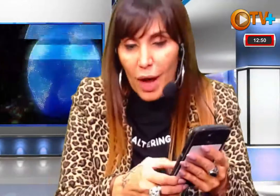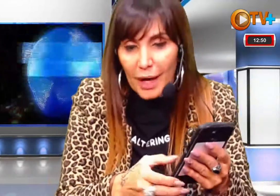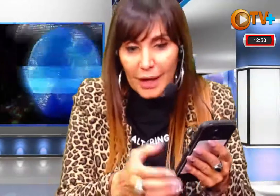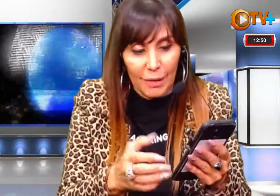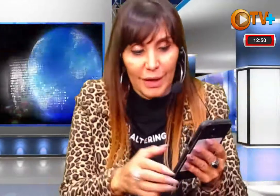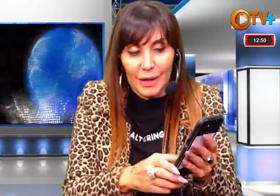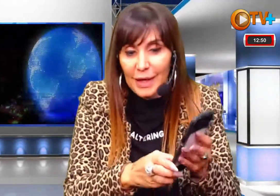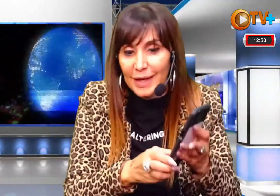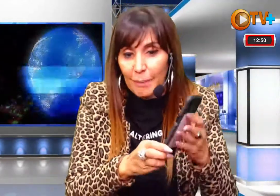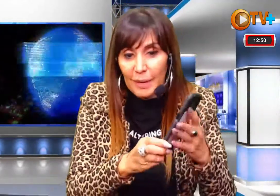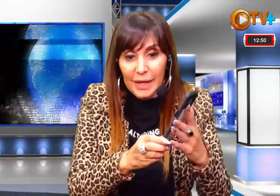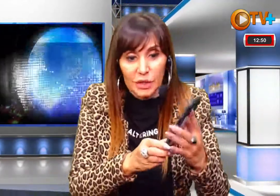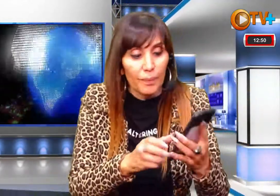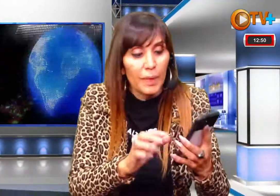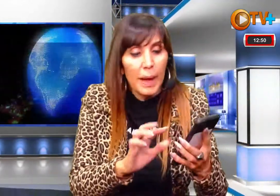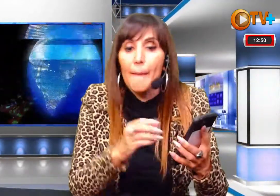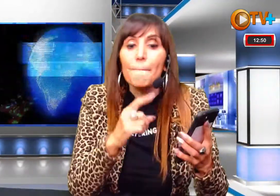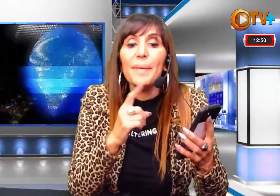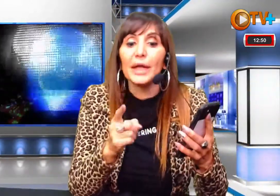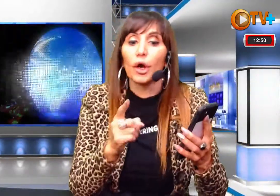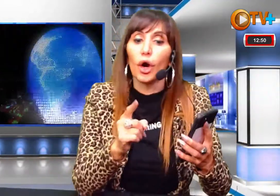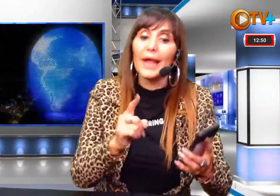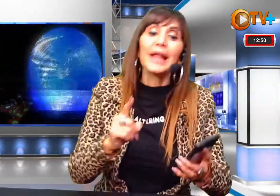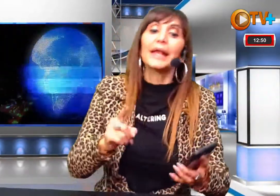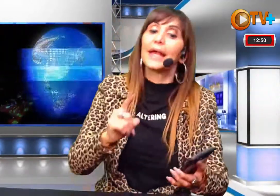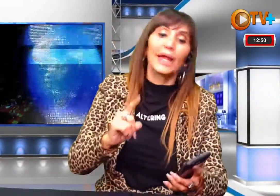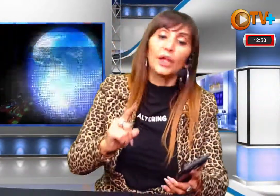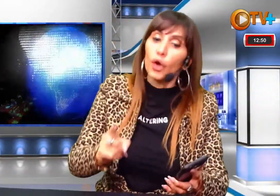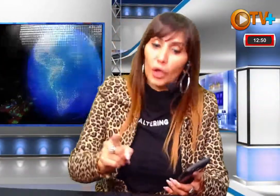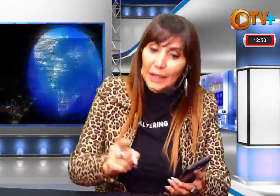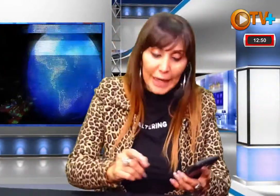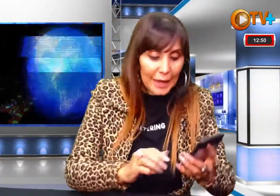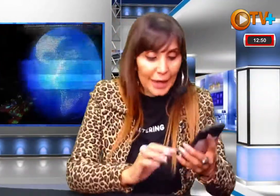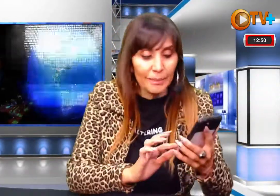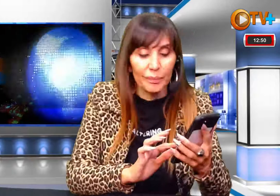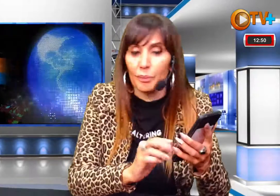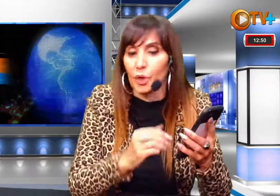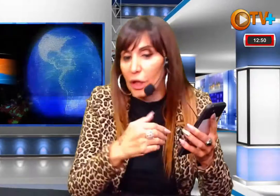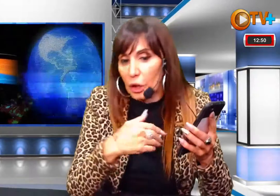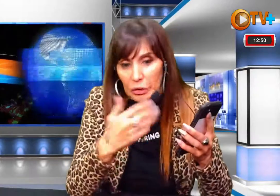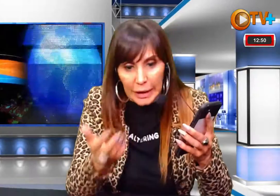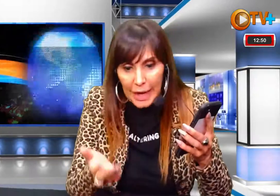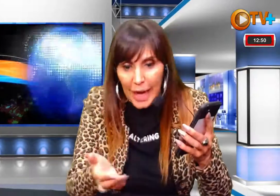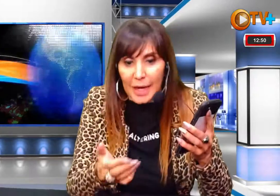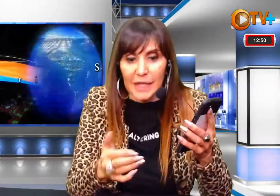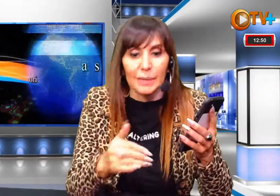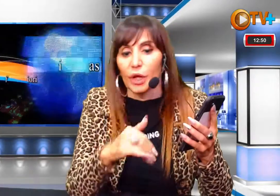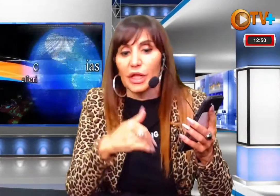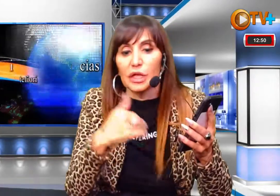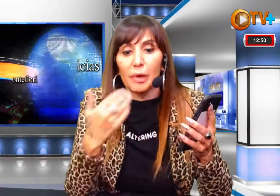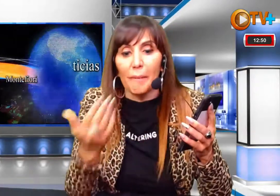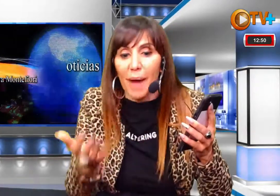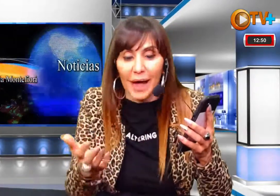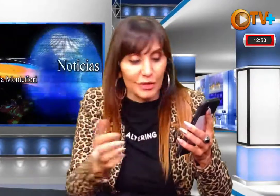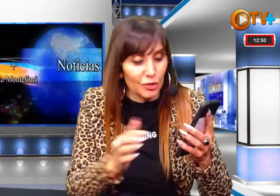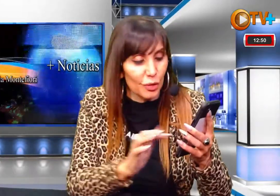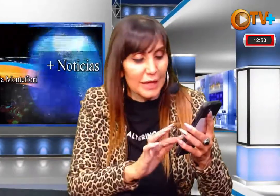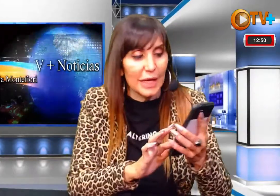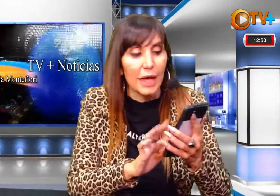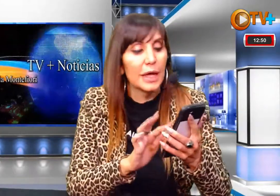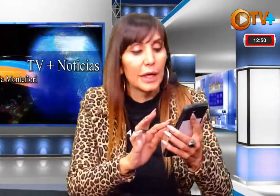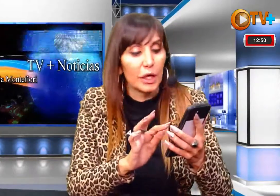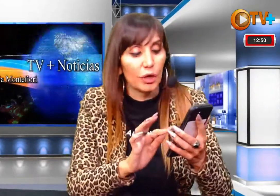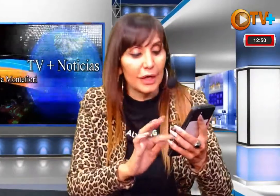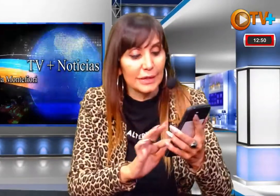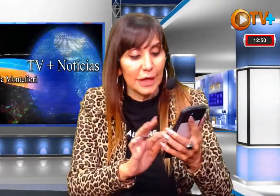ustedes que lo hagan a través de esta aplicación. Pero el que no quiere, porque no tiene ganas y porque tiene su Smart en su